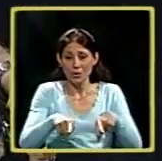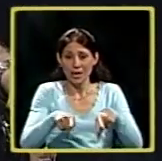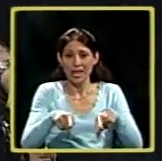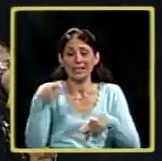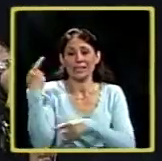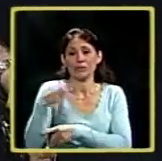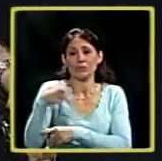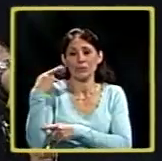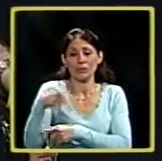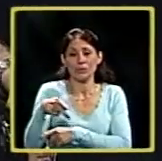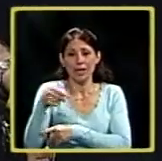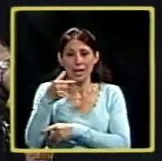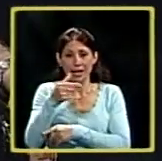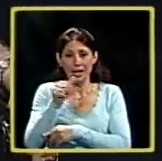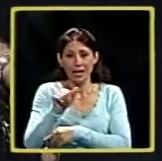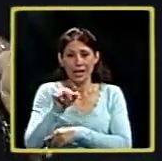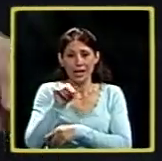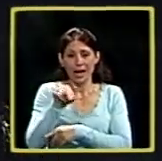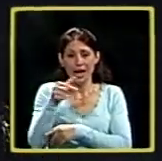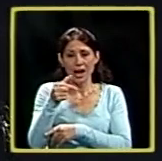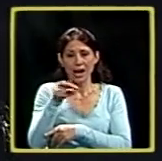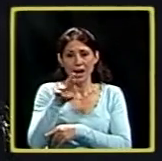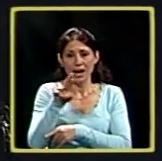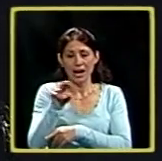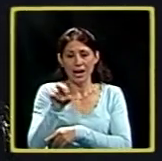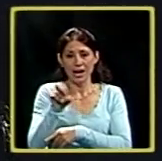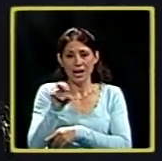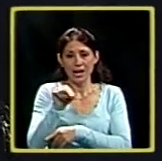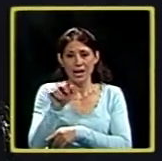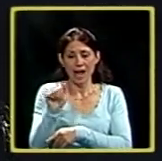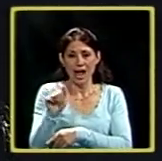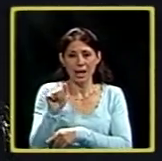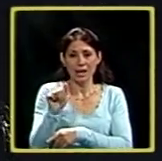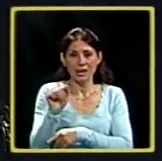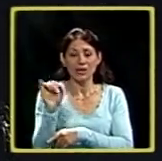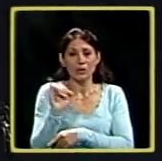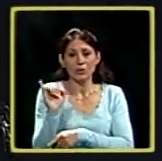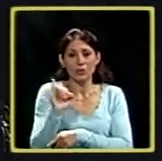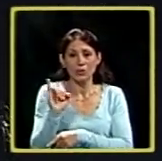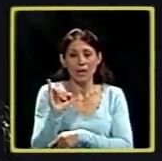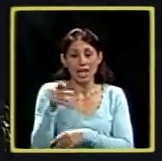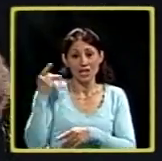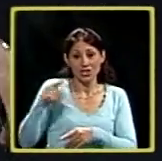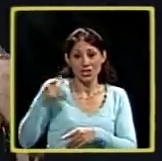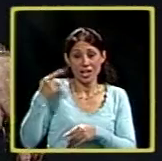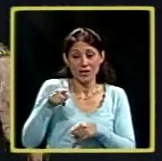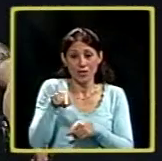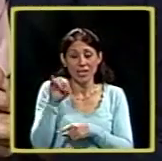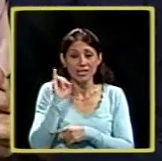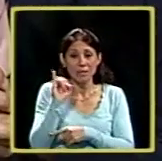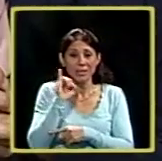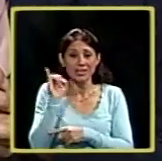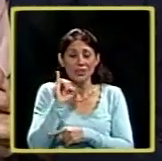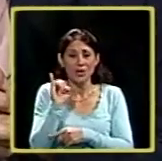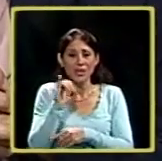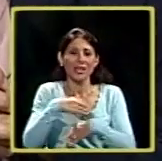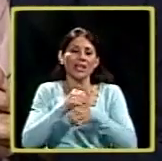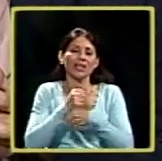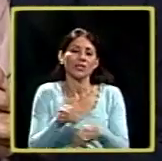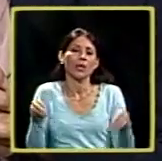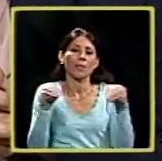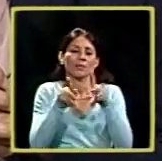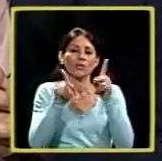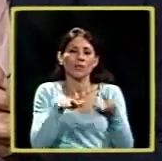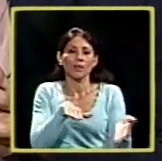de la infección secundaria de la infección, había matado más soldados que el balazo directo mismo. Entonces